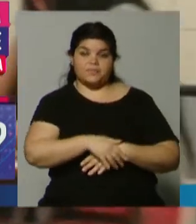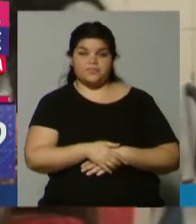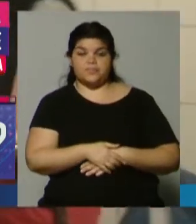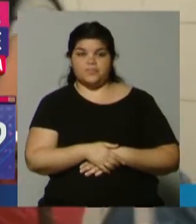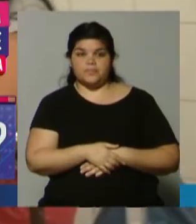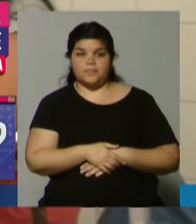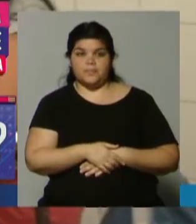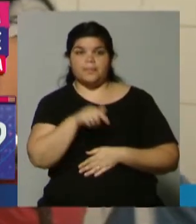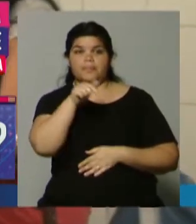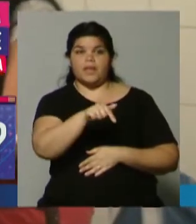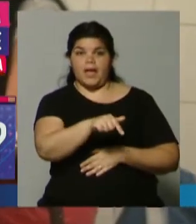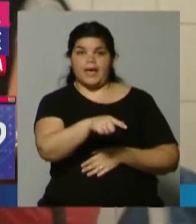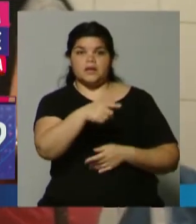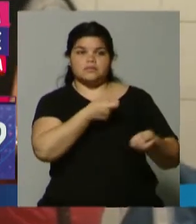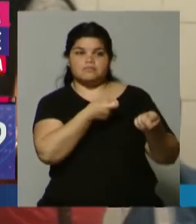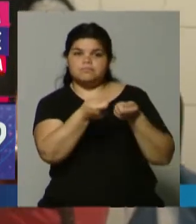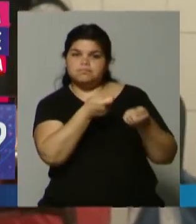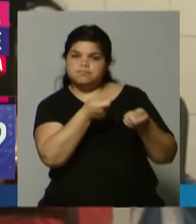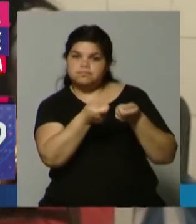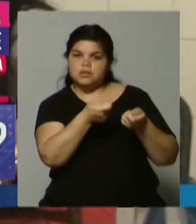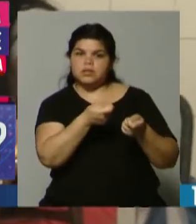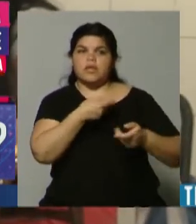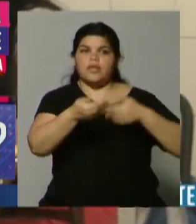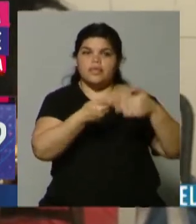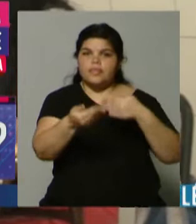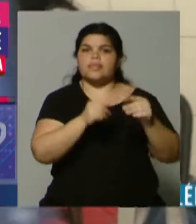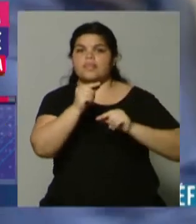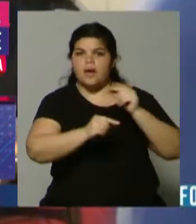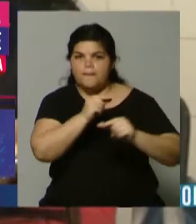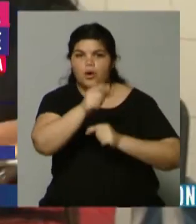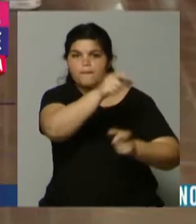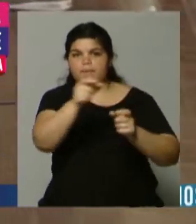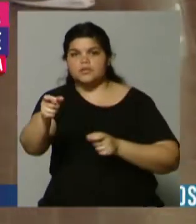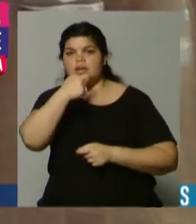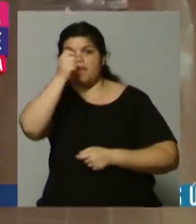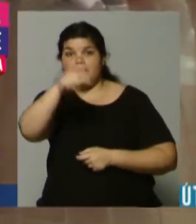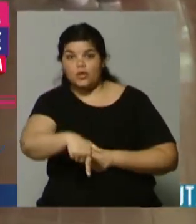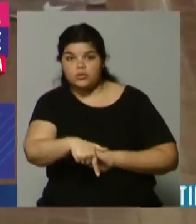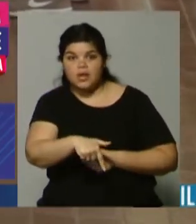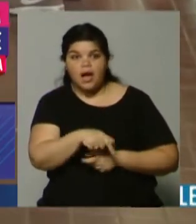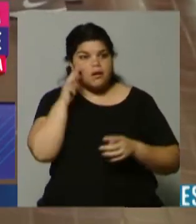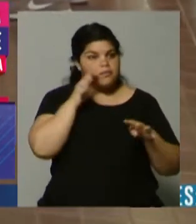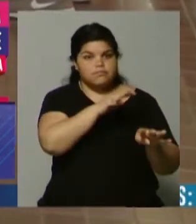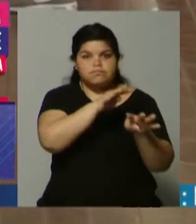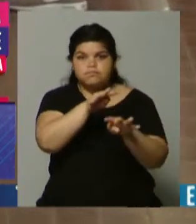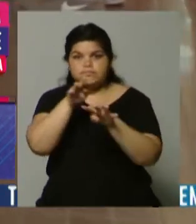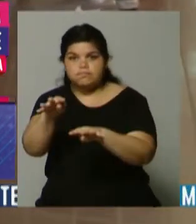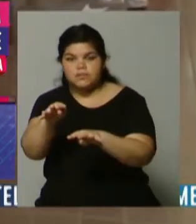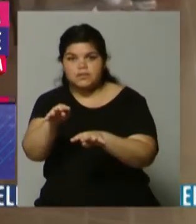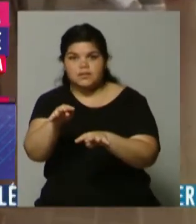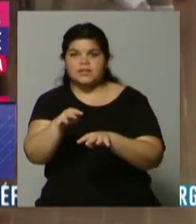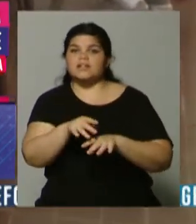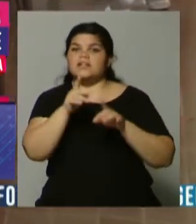dirigente que se adaptaba al paladar del mendocino, ¿no? Por eso resultó tan buen candidato justamente